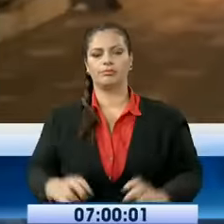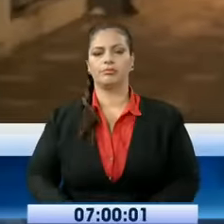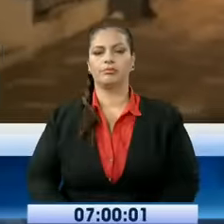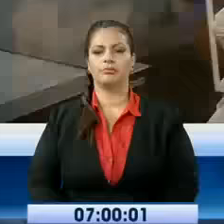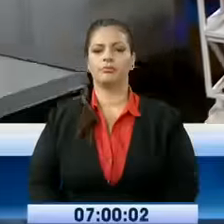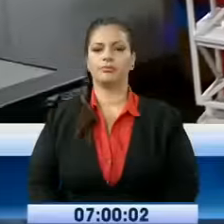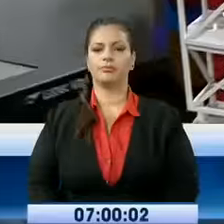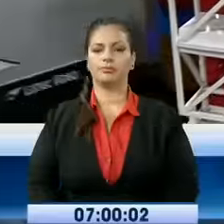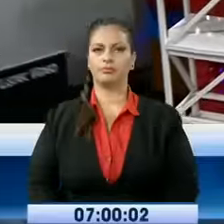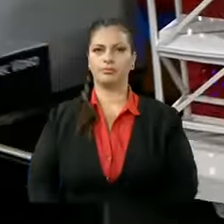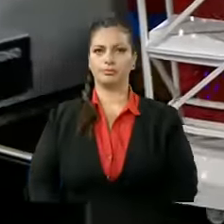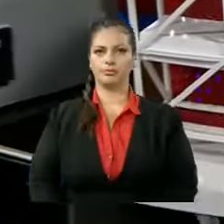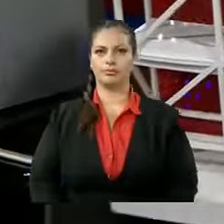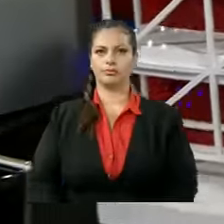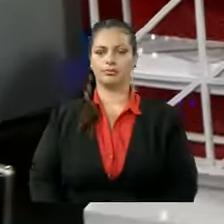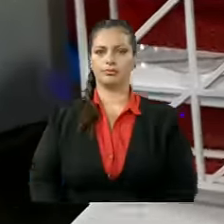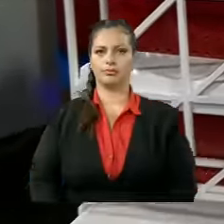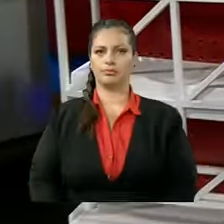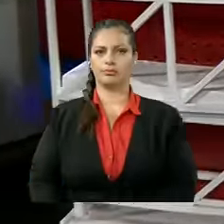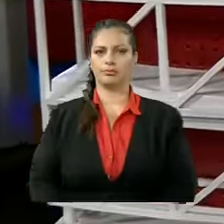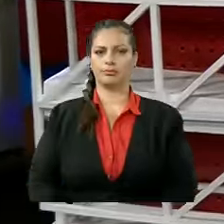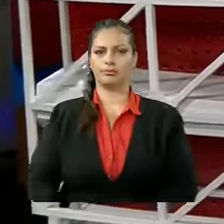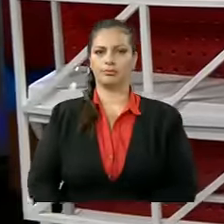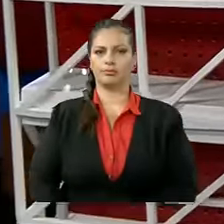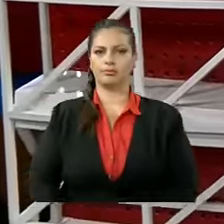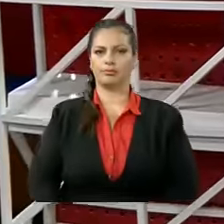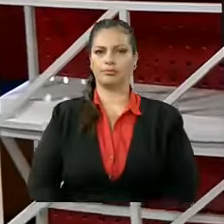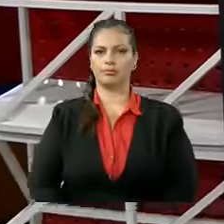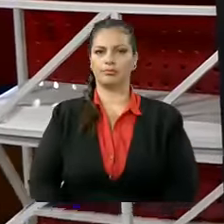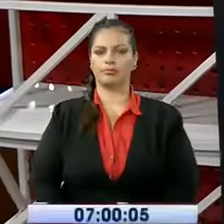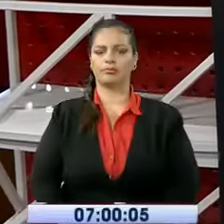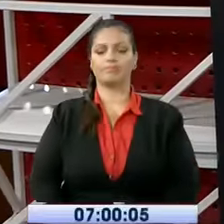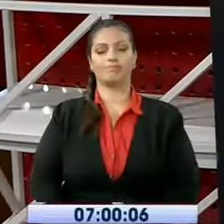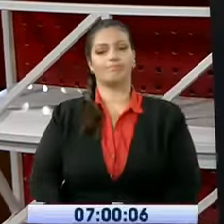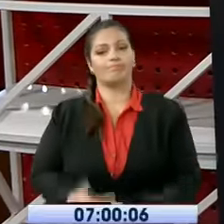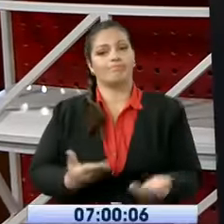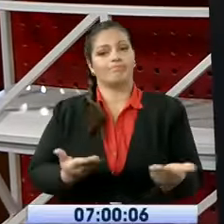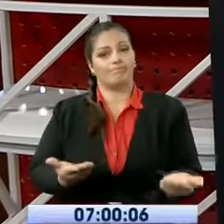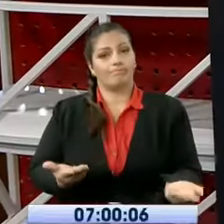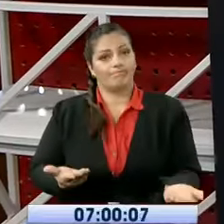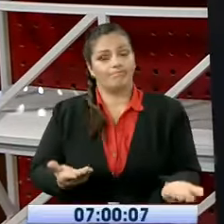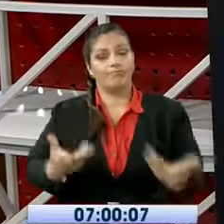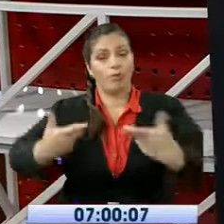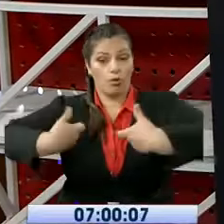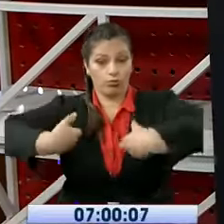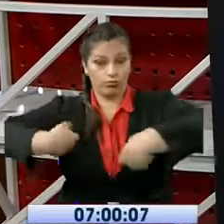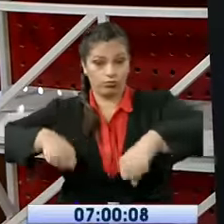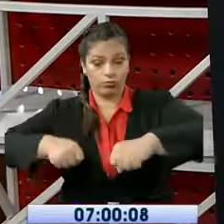Por eso es el problema. 3 en cada mano. Tres en una